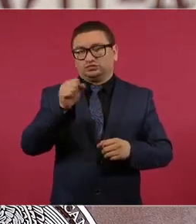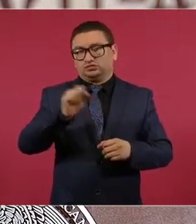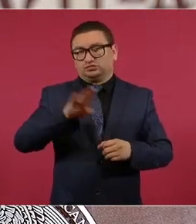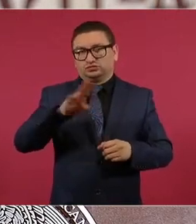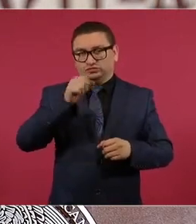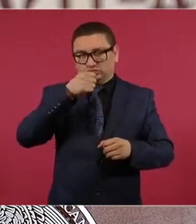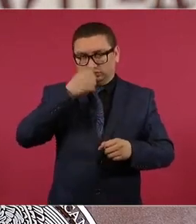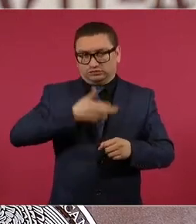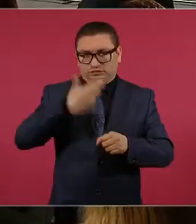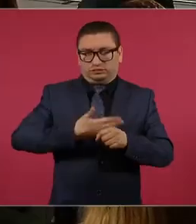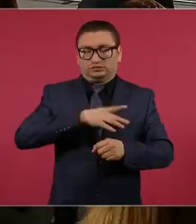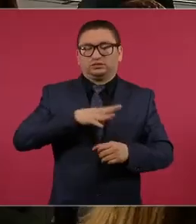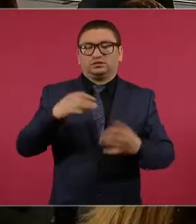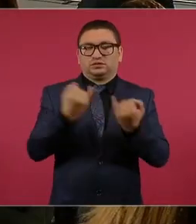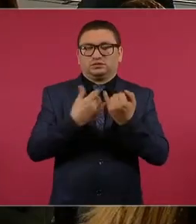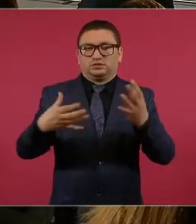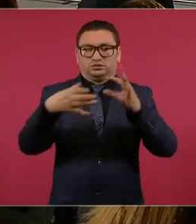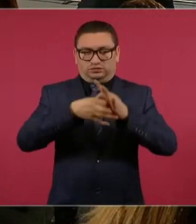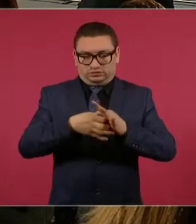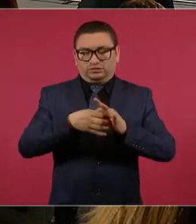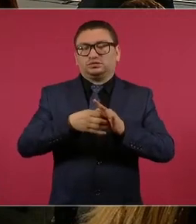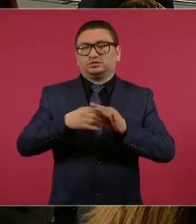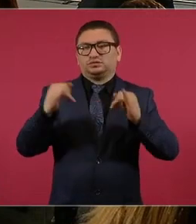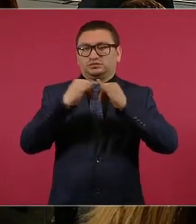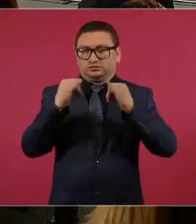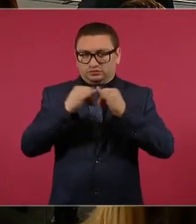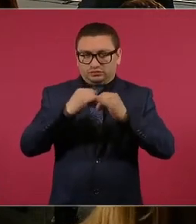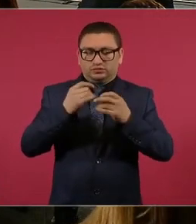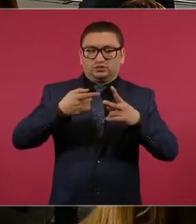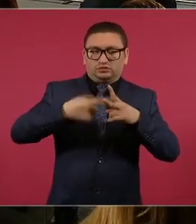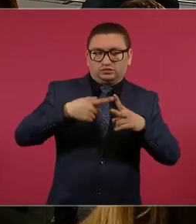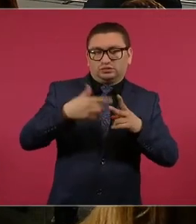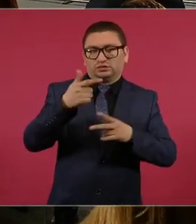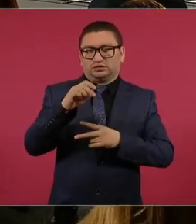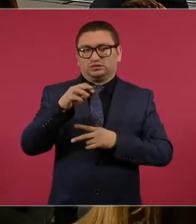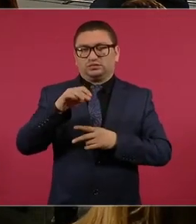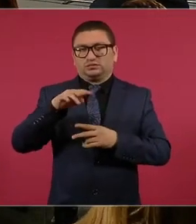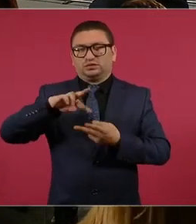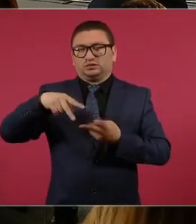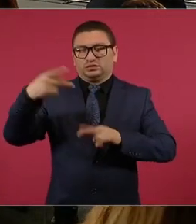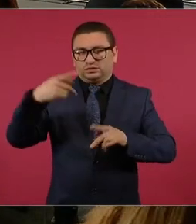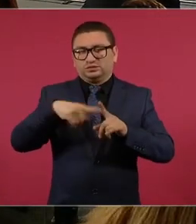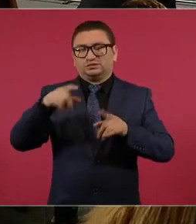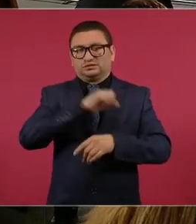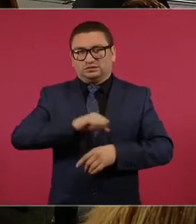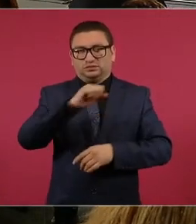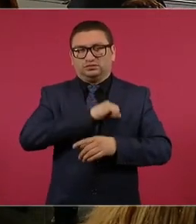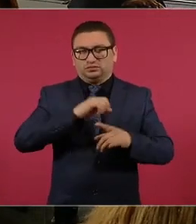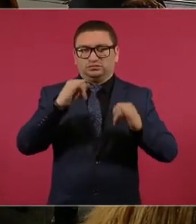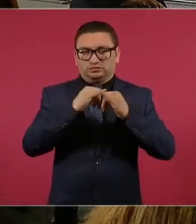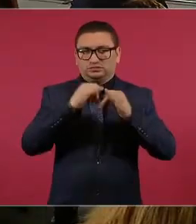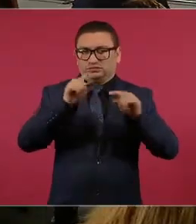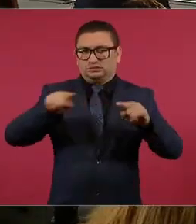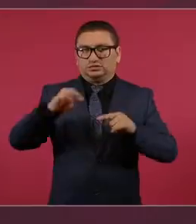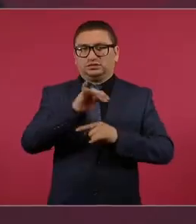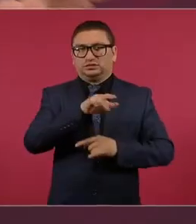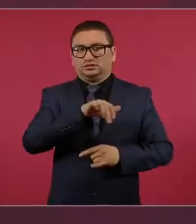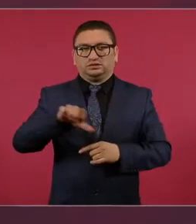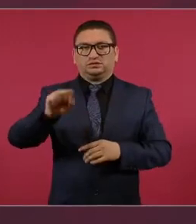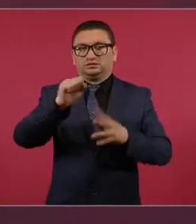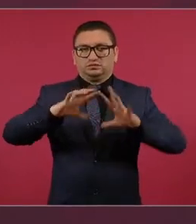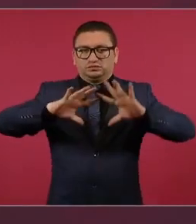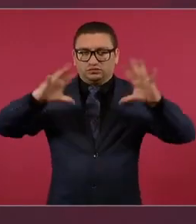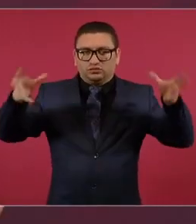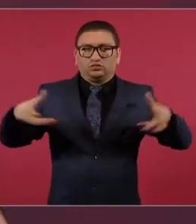coordinado también con el instituto de medicina genómica y otros institutos nacionales de salud también otras instituciones el IMS que participamos en un